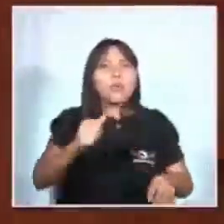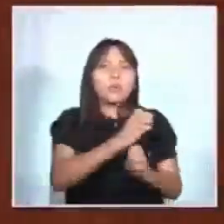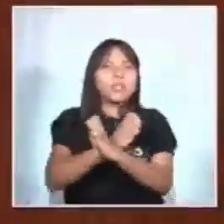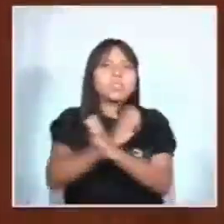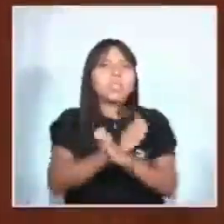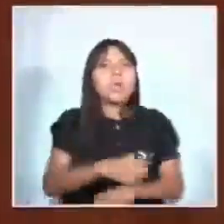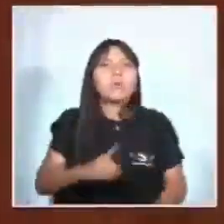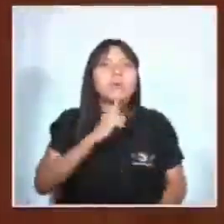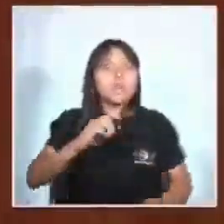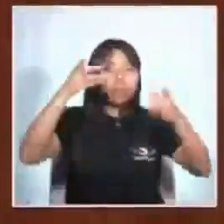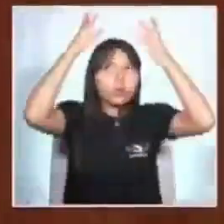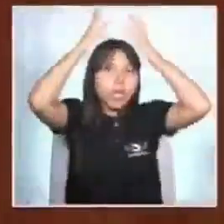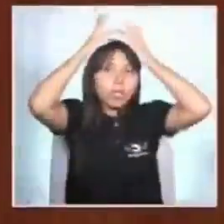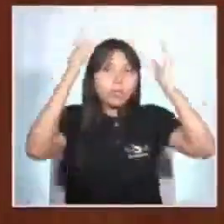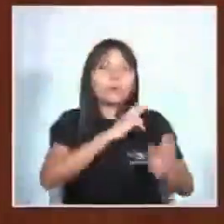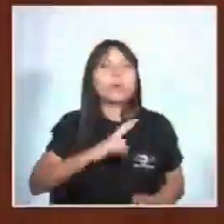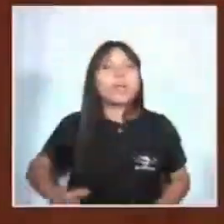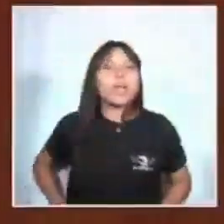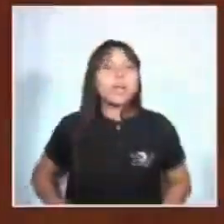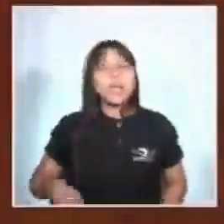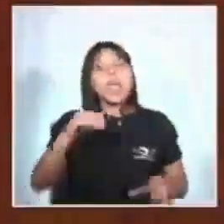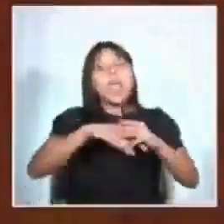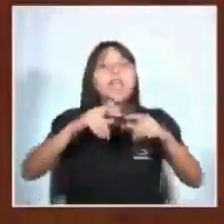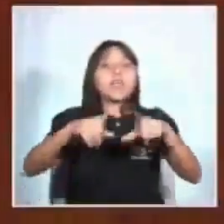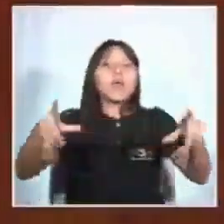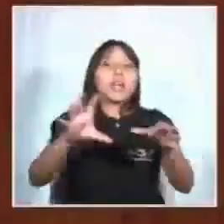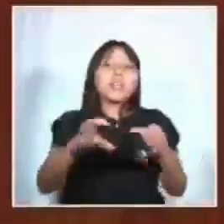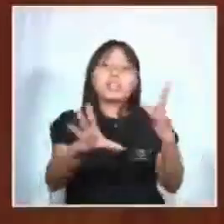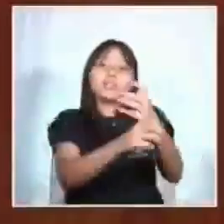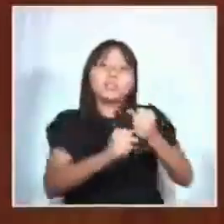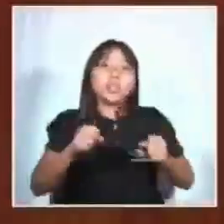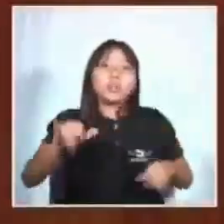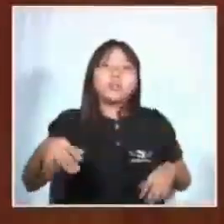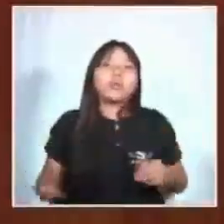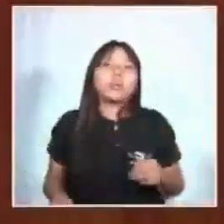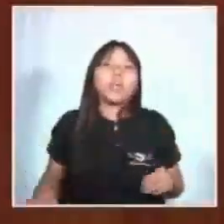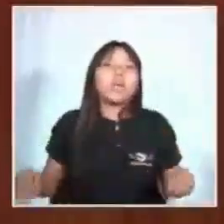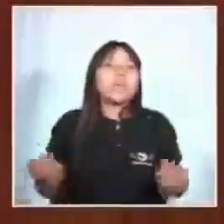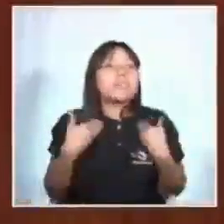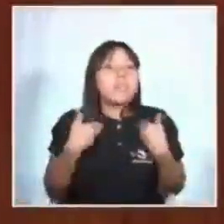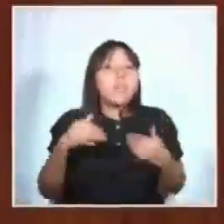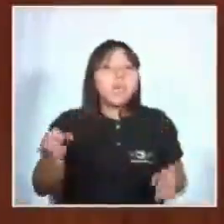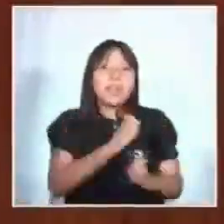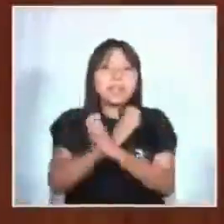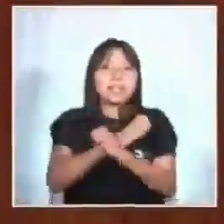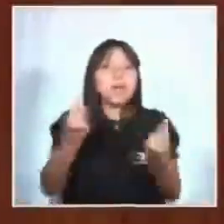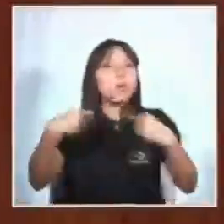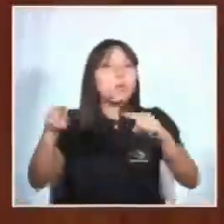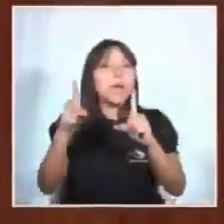rey, porque en lugar de sostener lo que posee, el esclavo va a